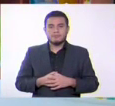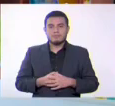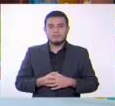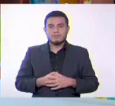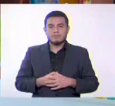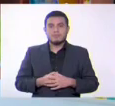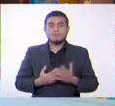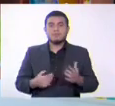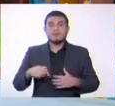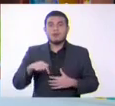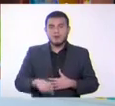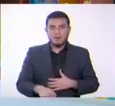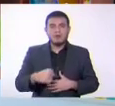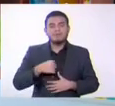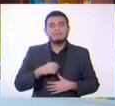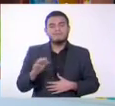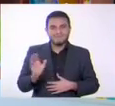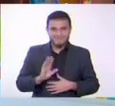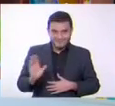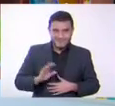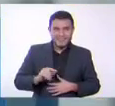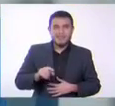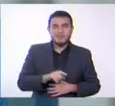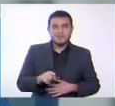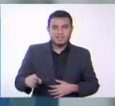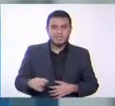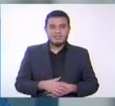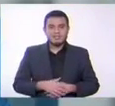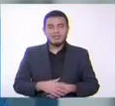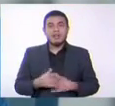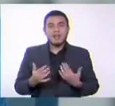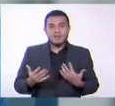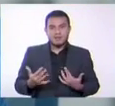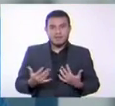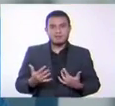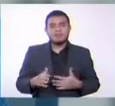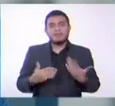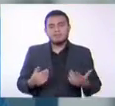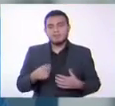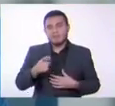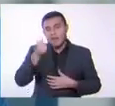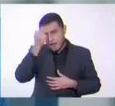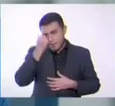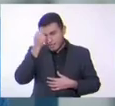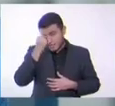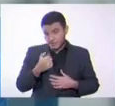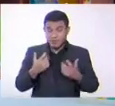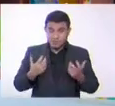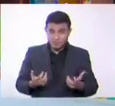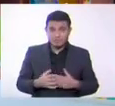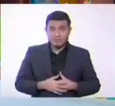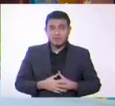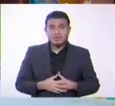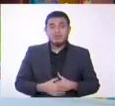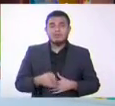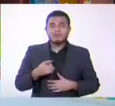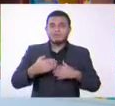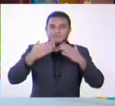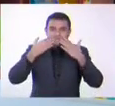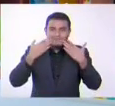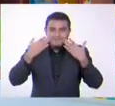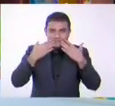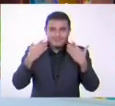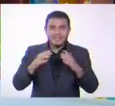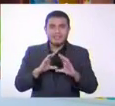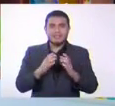Por ahora me despido de ustedes, esperando que hayan aprendido mucho y que hayan disfrutado la